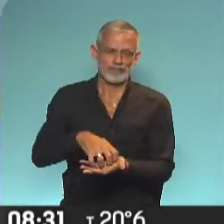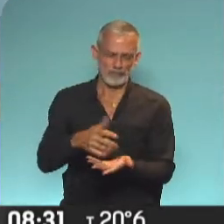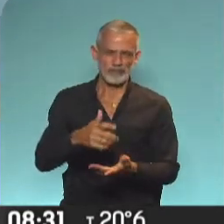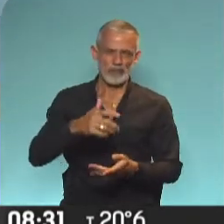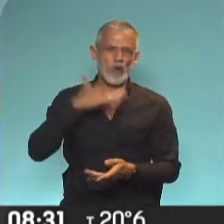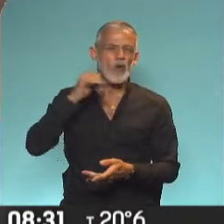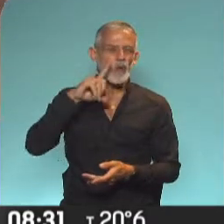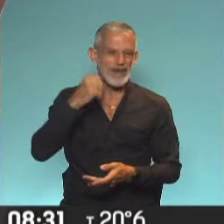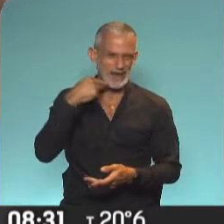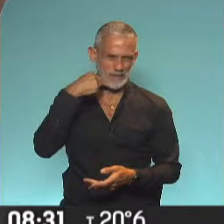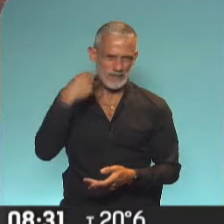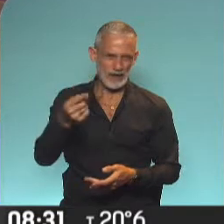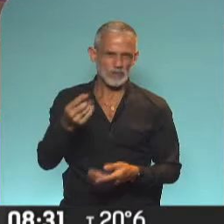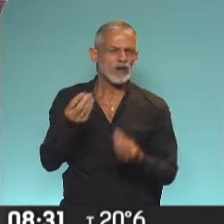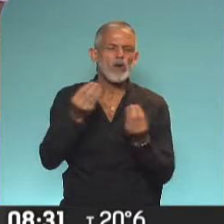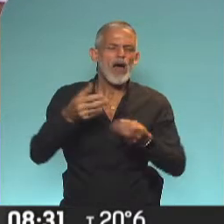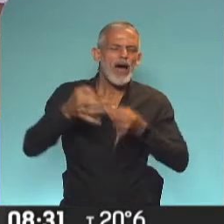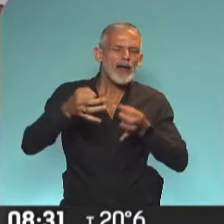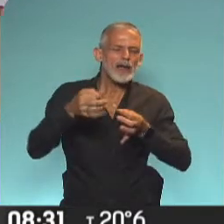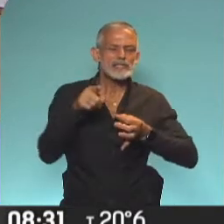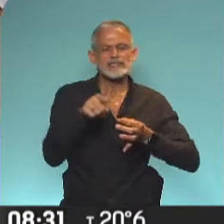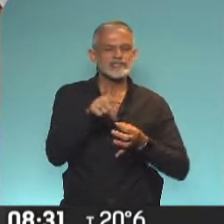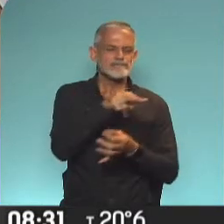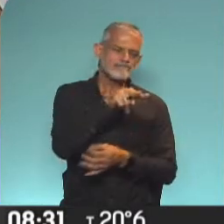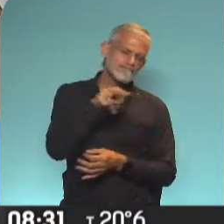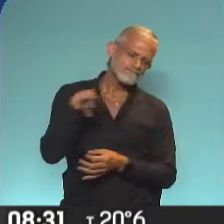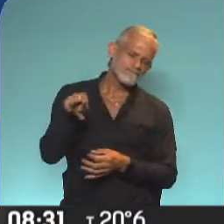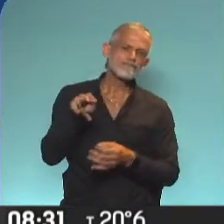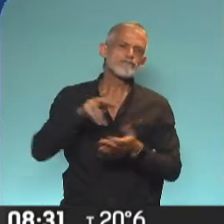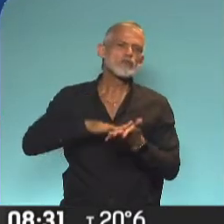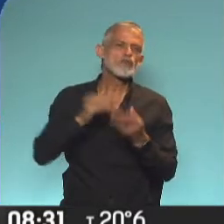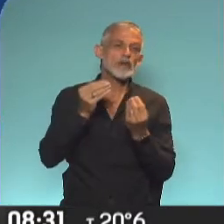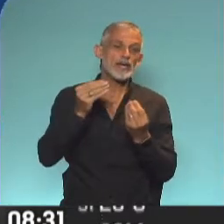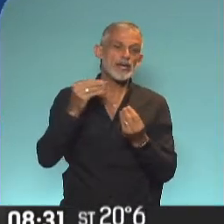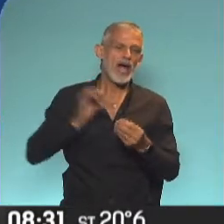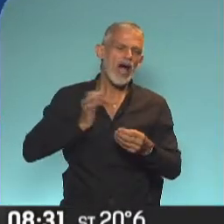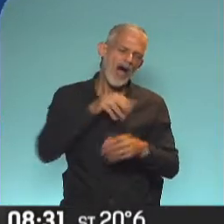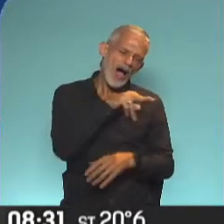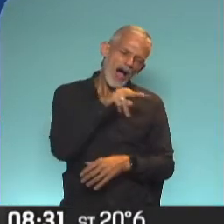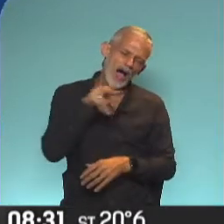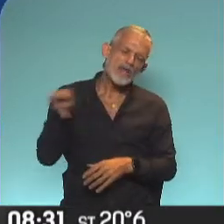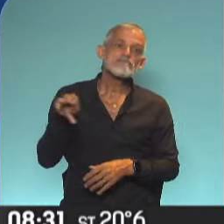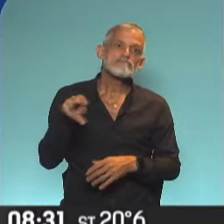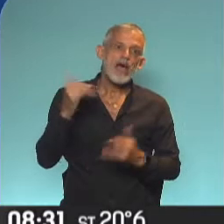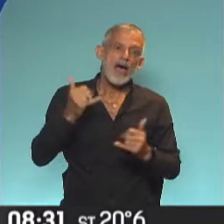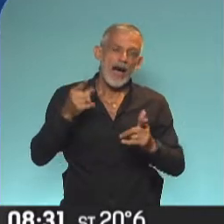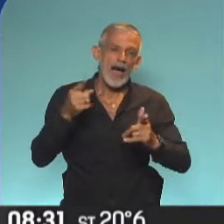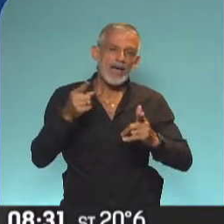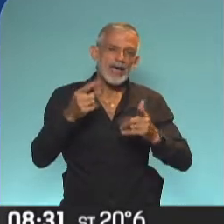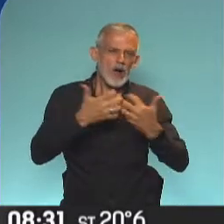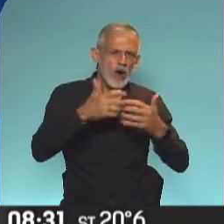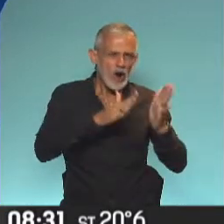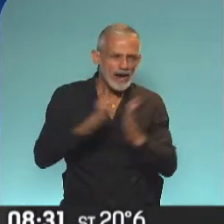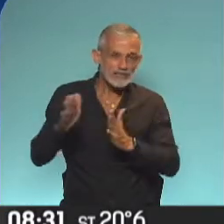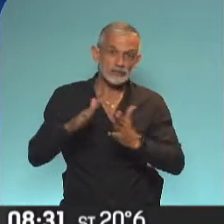buenos días primero. ¿Cuál es el análisis que se puede llegar a hacer respecto a que en los últimos años hubo mucho, ¿no? Saldo organizativo respecto